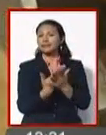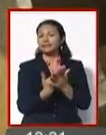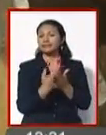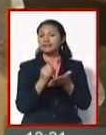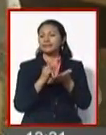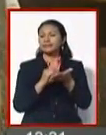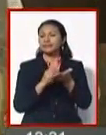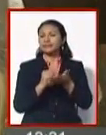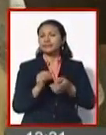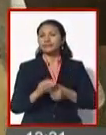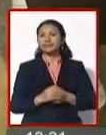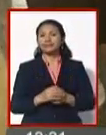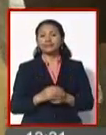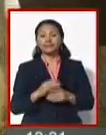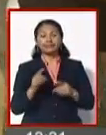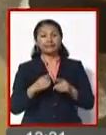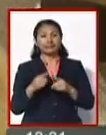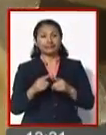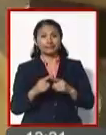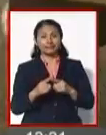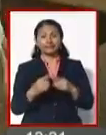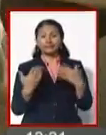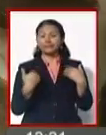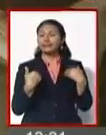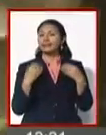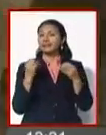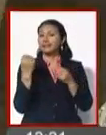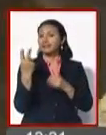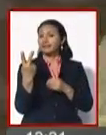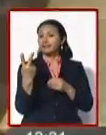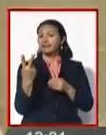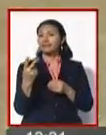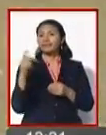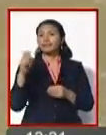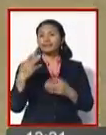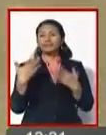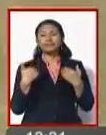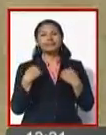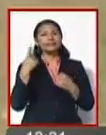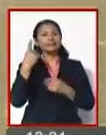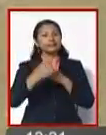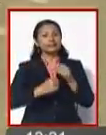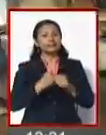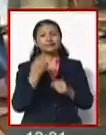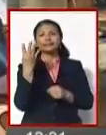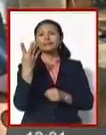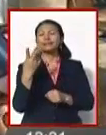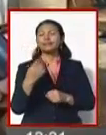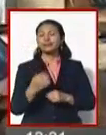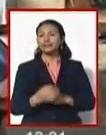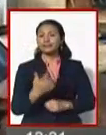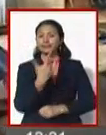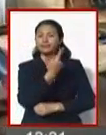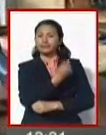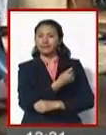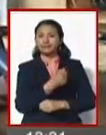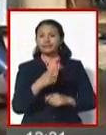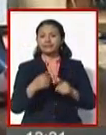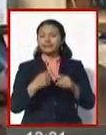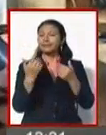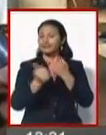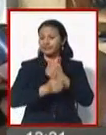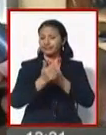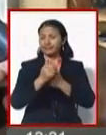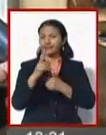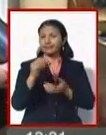son insuficientes. En el mejor de los casos tomaron una o máximo 2 dosis cuando deberían haber recibido el primer año de vida 4 dosis. Entonces, esos 2 factores de